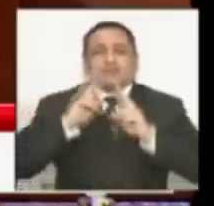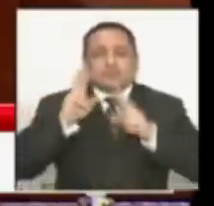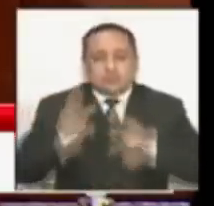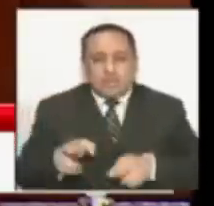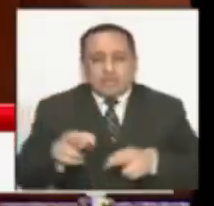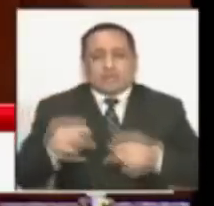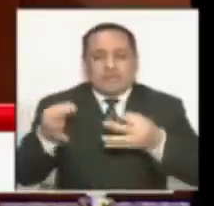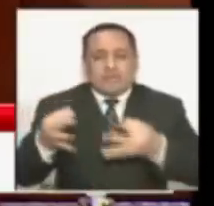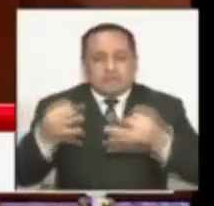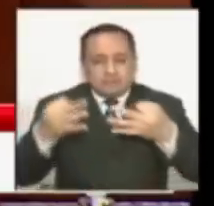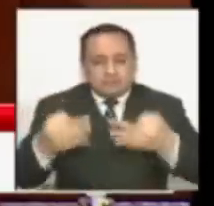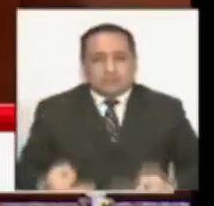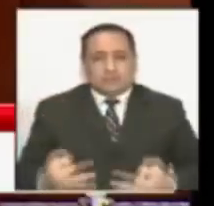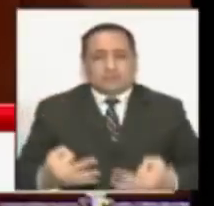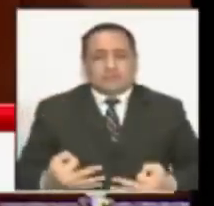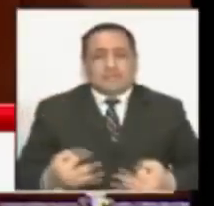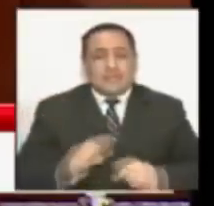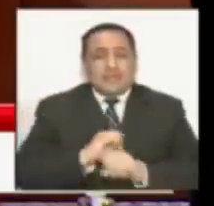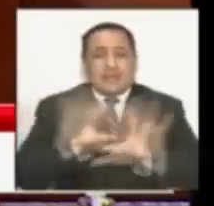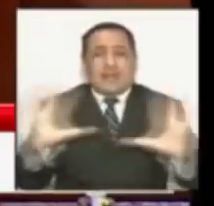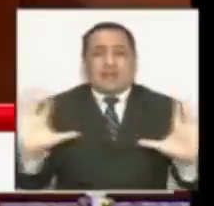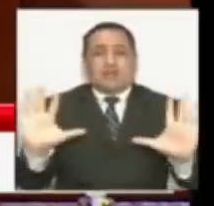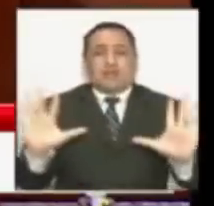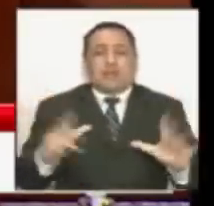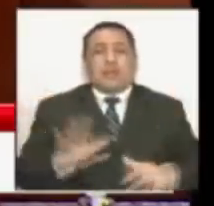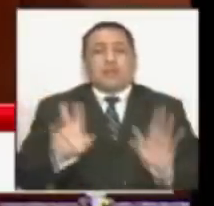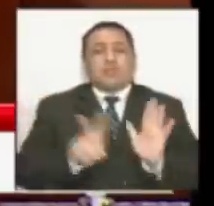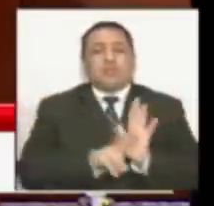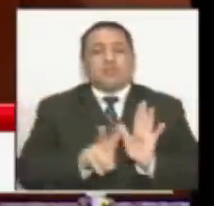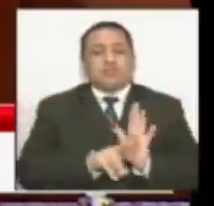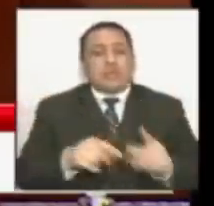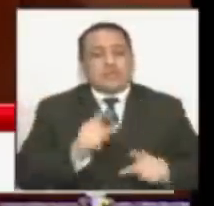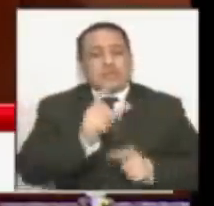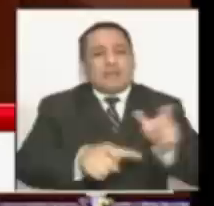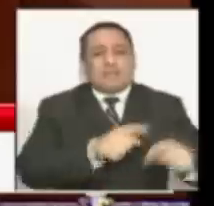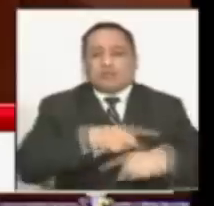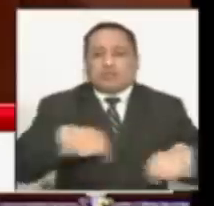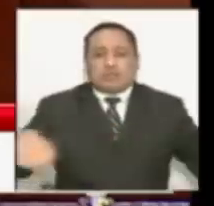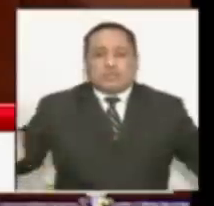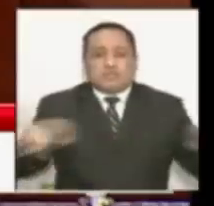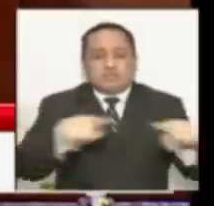resultados que reflejen a cabalidad la voluntad ciudadana.